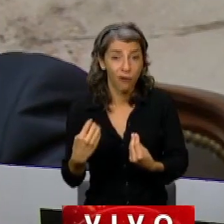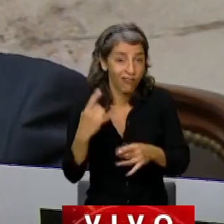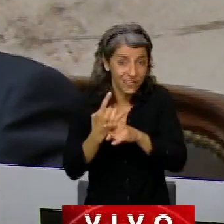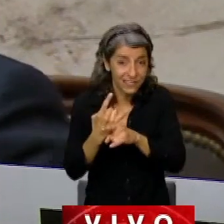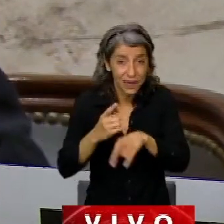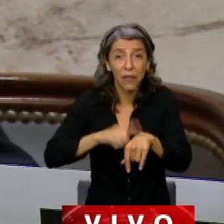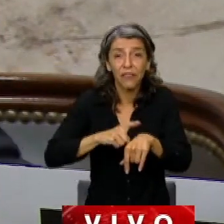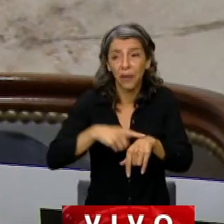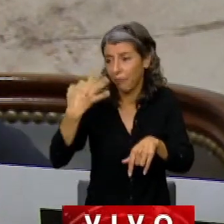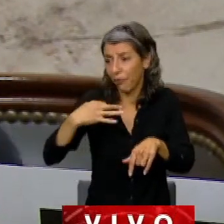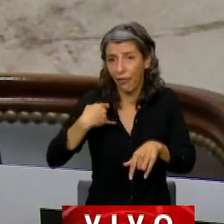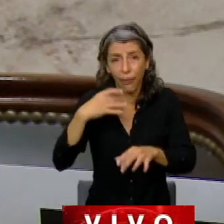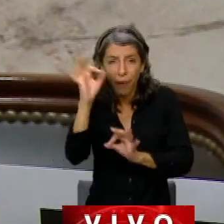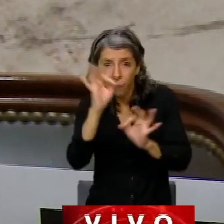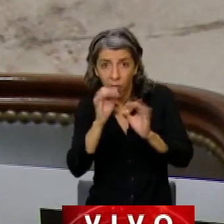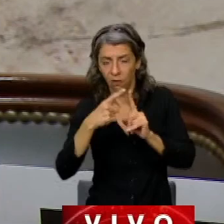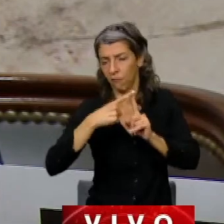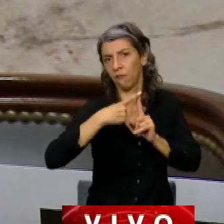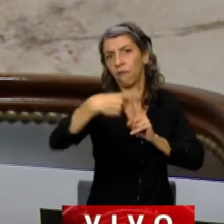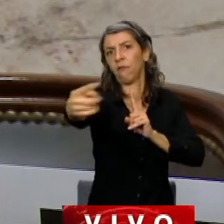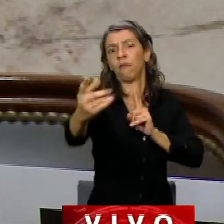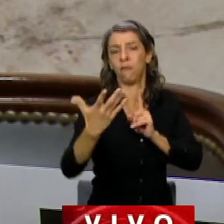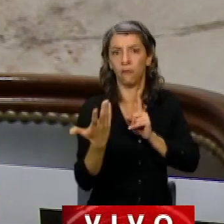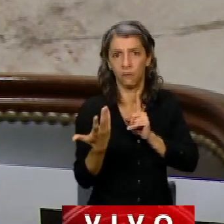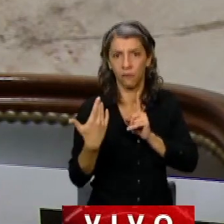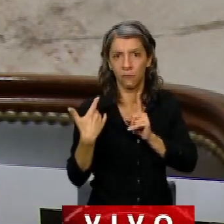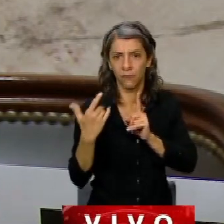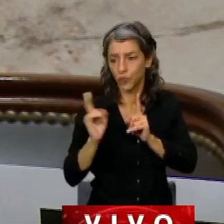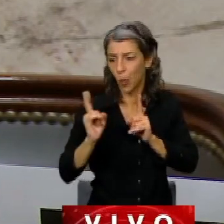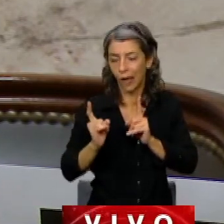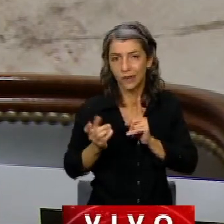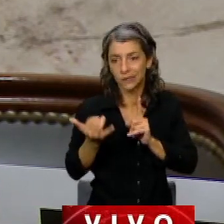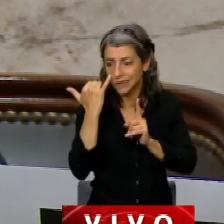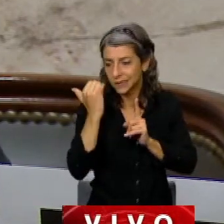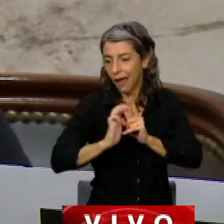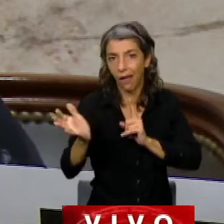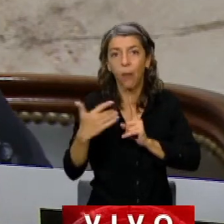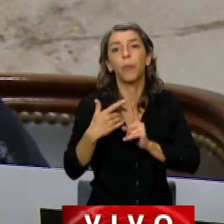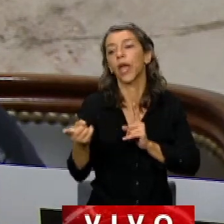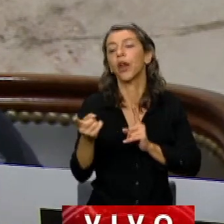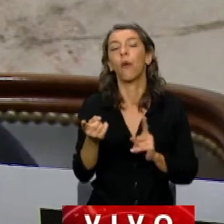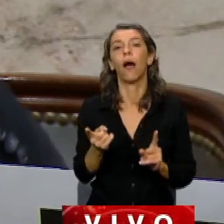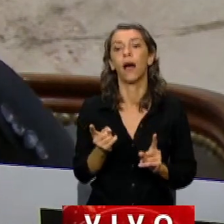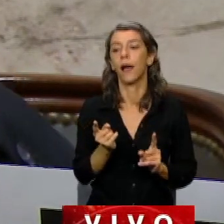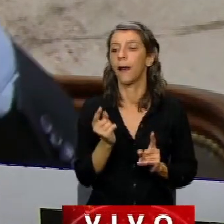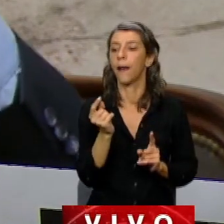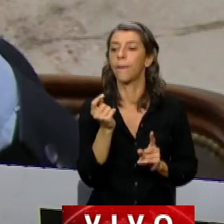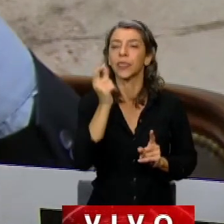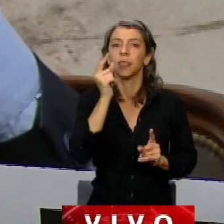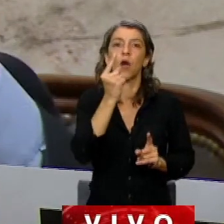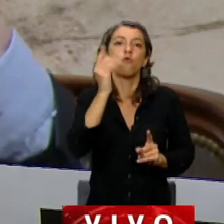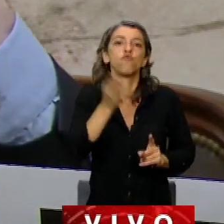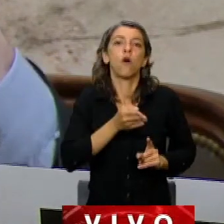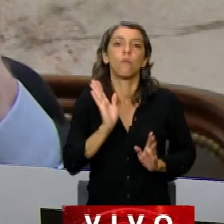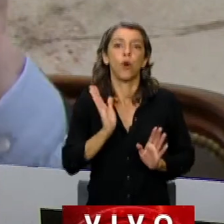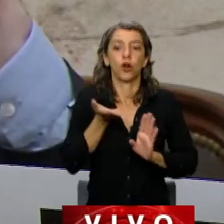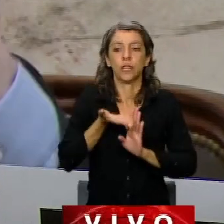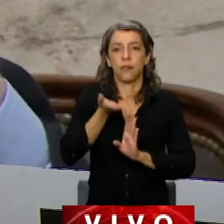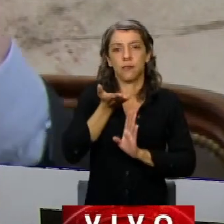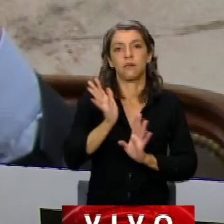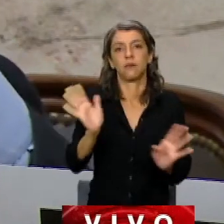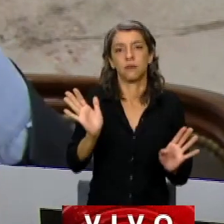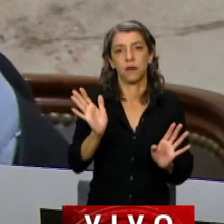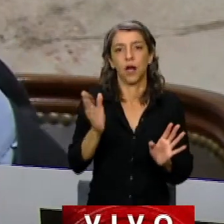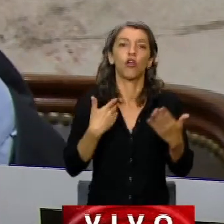pero claro, ahora encontraron que estamos 1% arriba que el máximo nivel de la serie